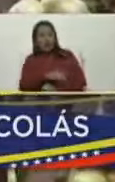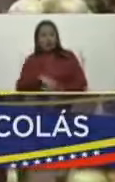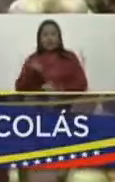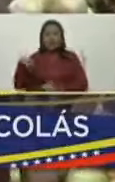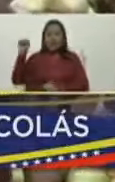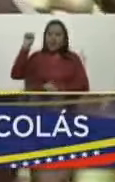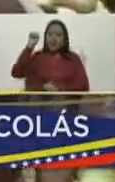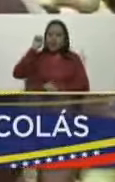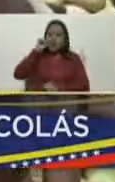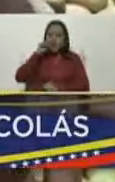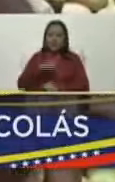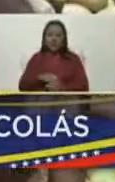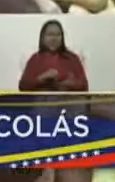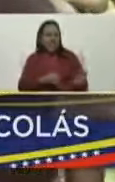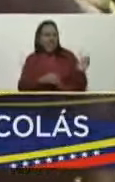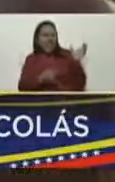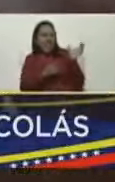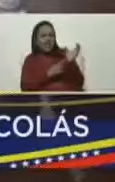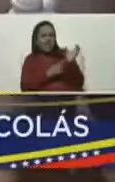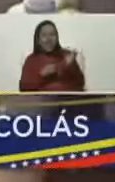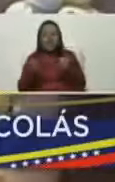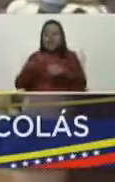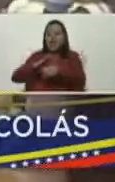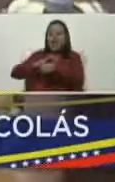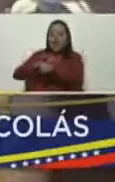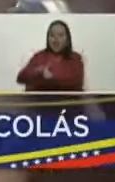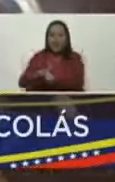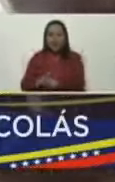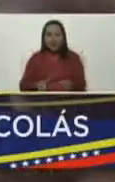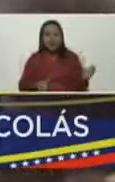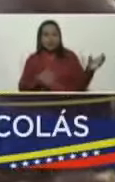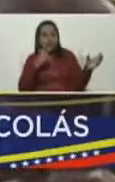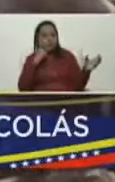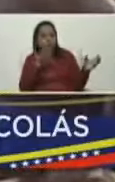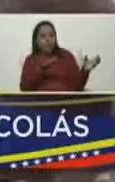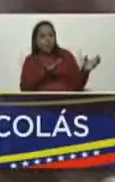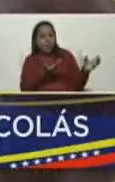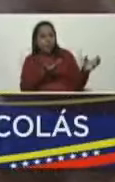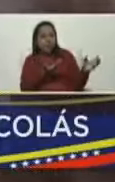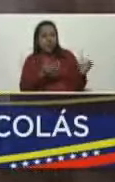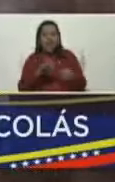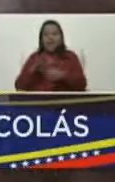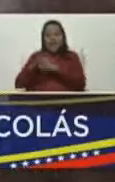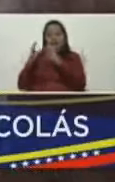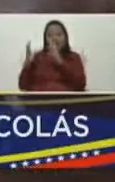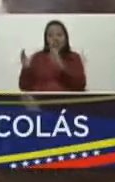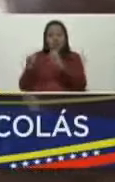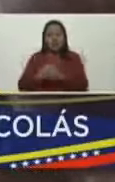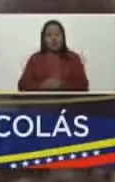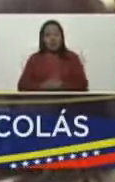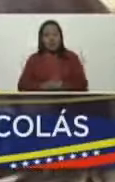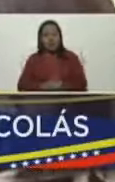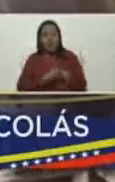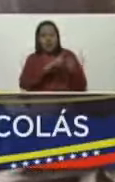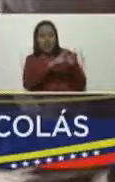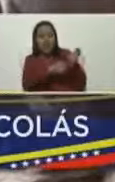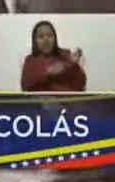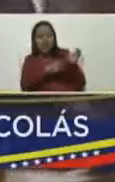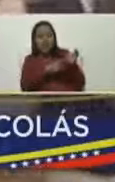Zanahoria. ¿Y esto que tengo por aquí? Naranja. Mira. Grandes. Naranja china.